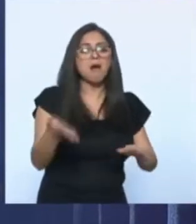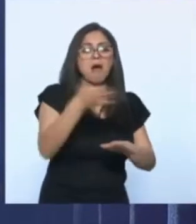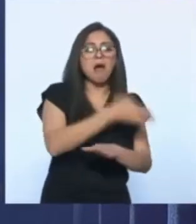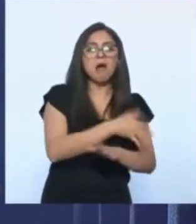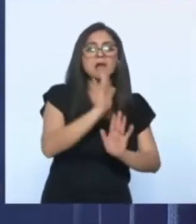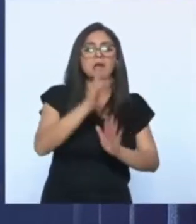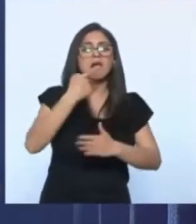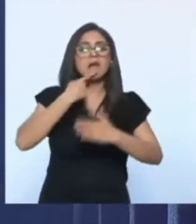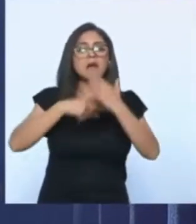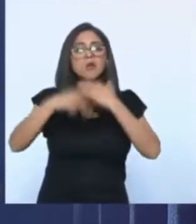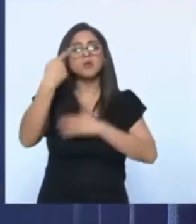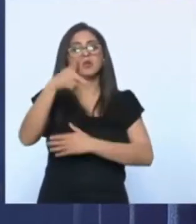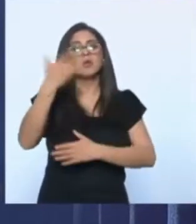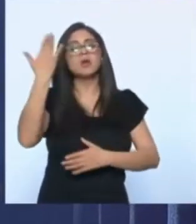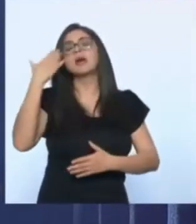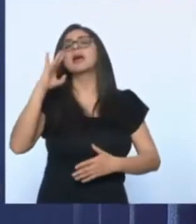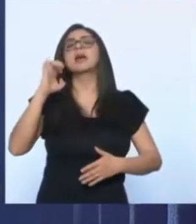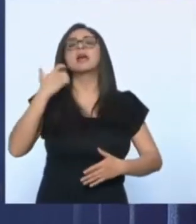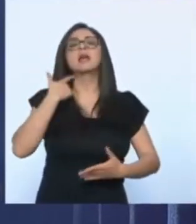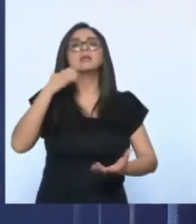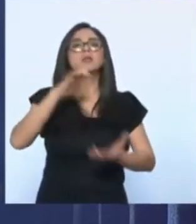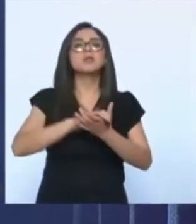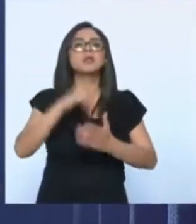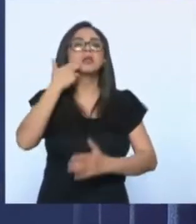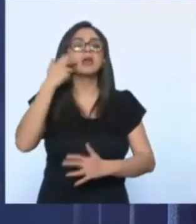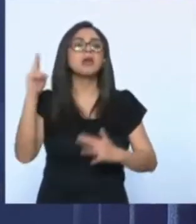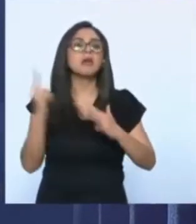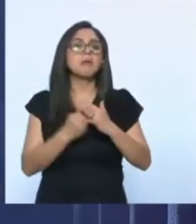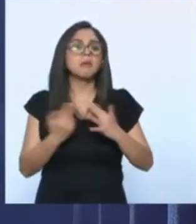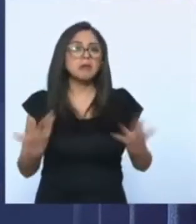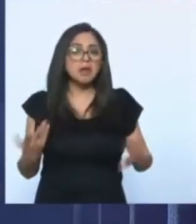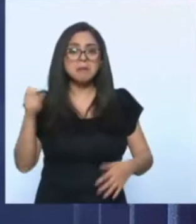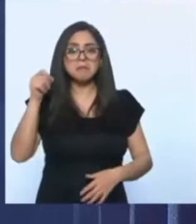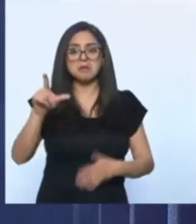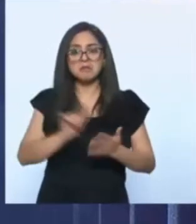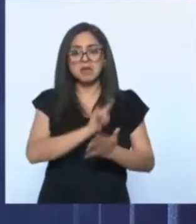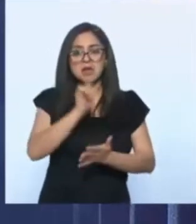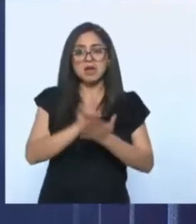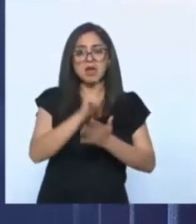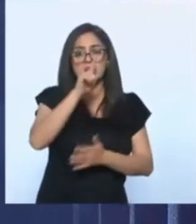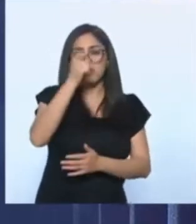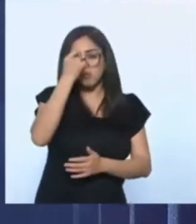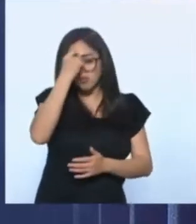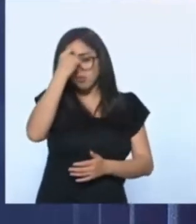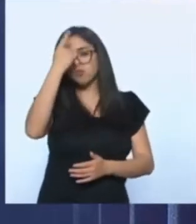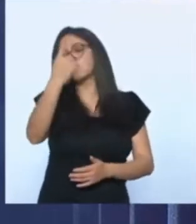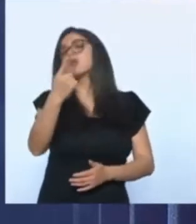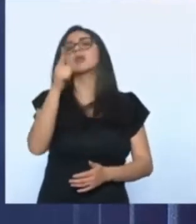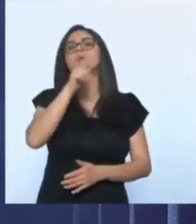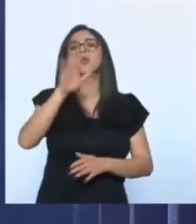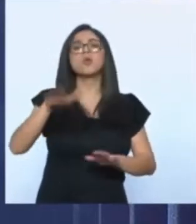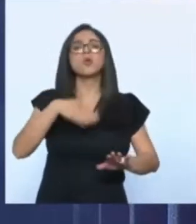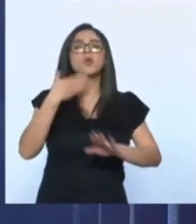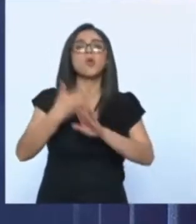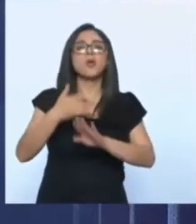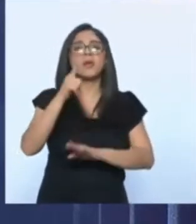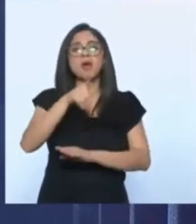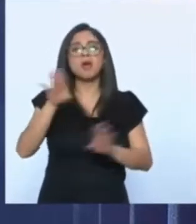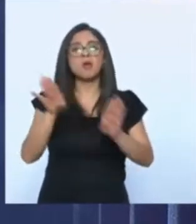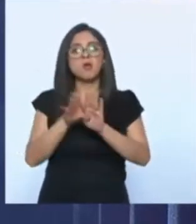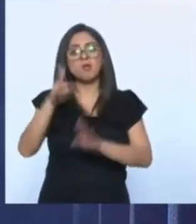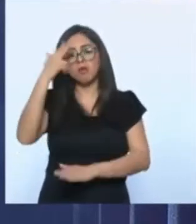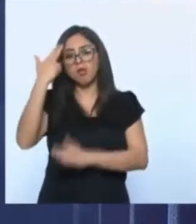matar, que su marido, su exesposo la querían matar. Entonces la ley también, la iniciativa de ley contra la violencia institucional, pues está